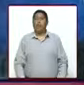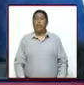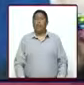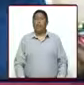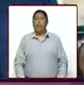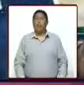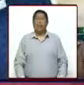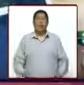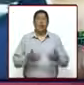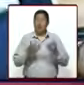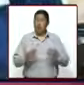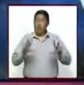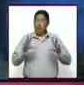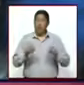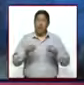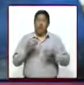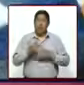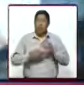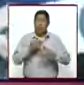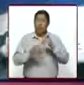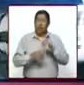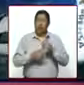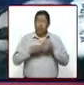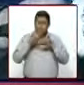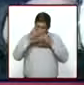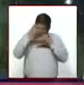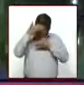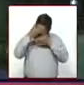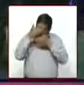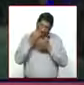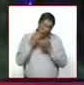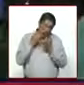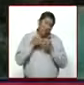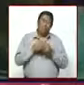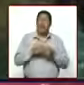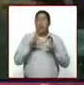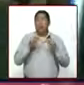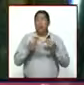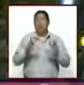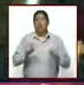Ella ya no va a ser parte del proceso de terrorismo, sedición y conspiración.